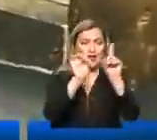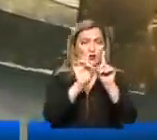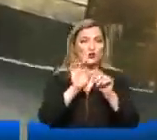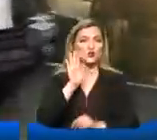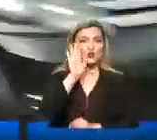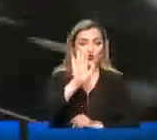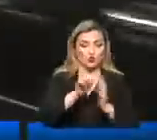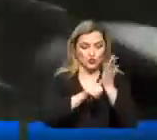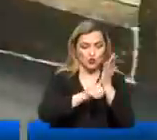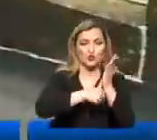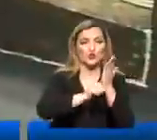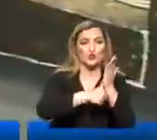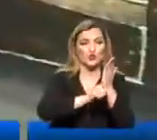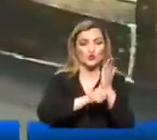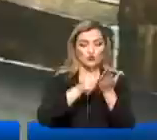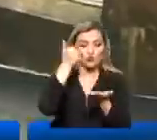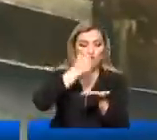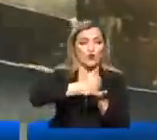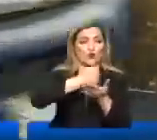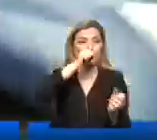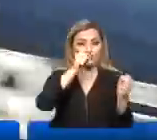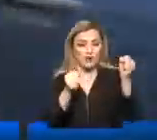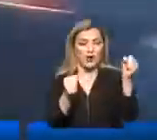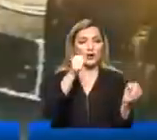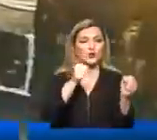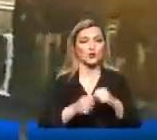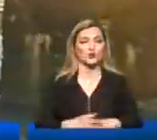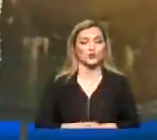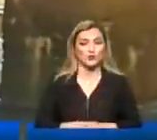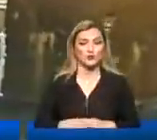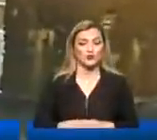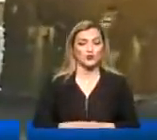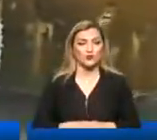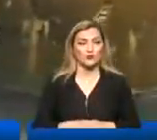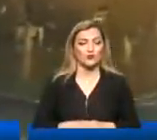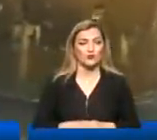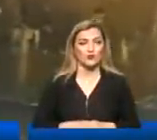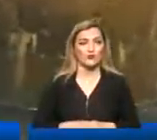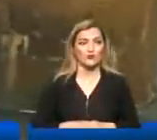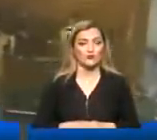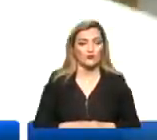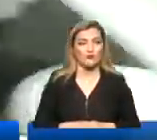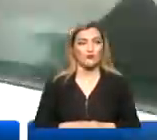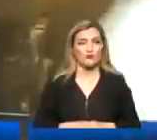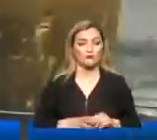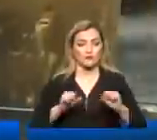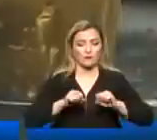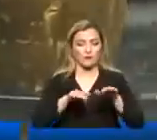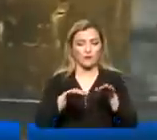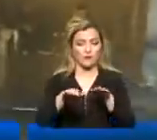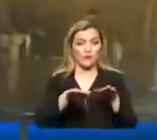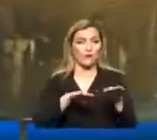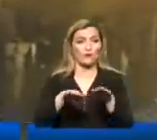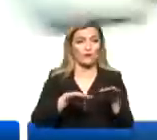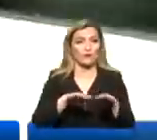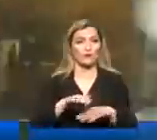su cédula de identidad y la matrícula del vehículo. Una vez registrados, pueden ya circular a través